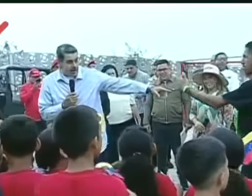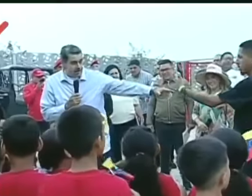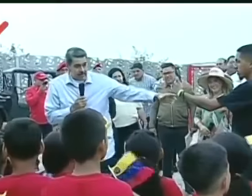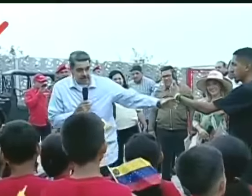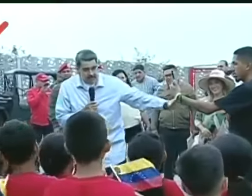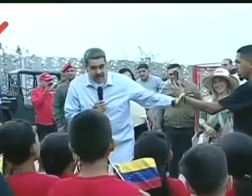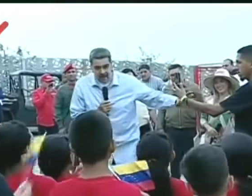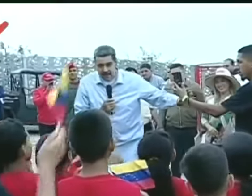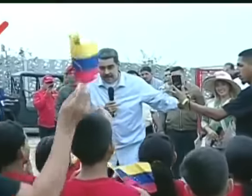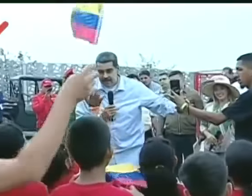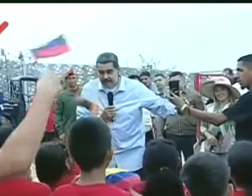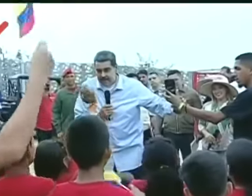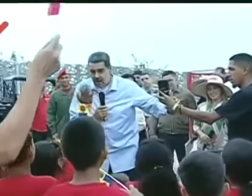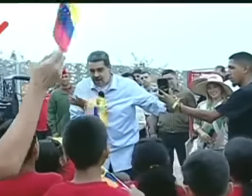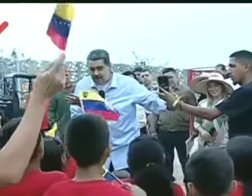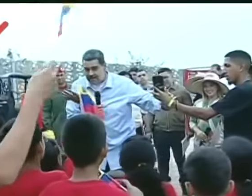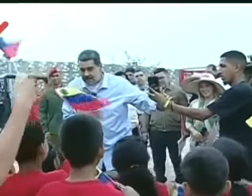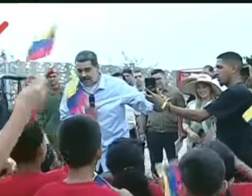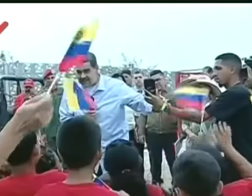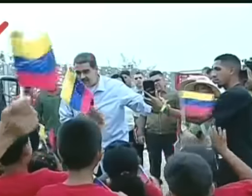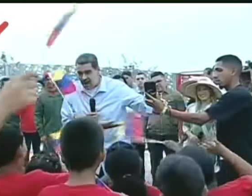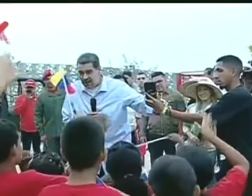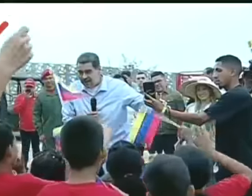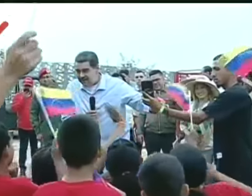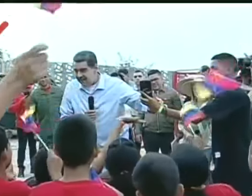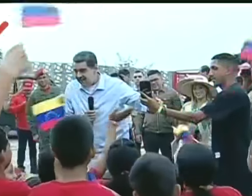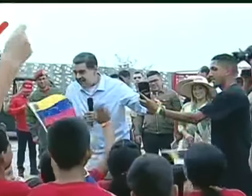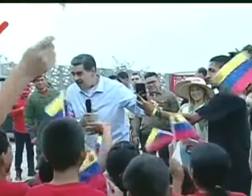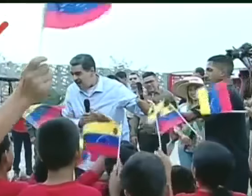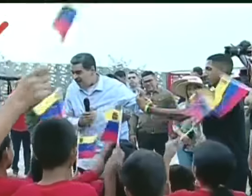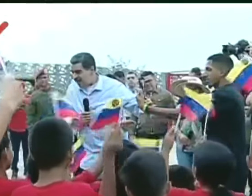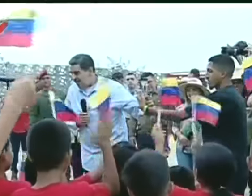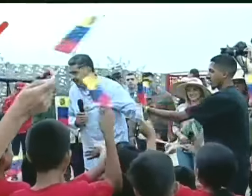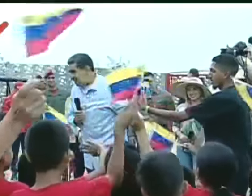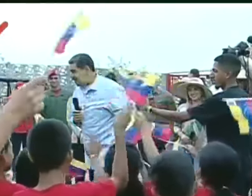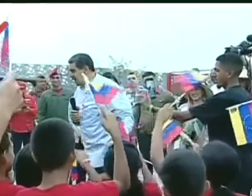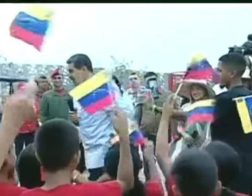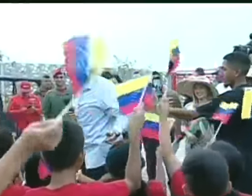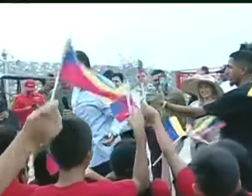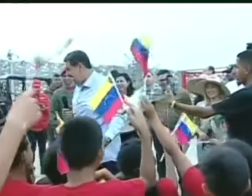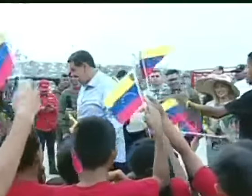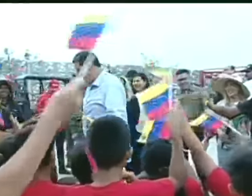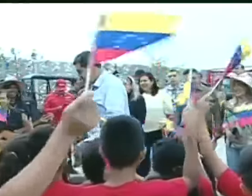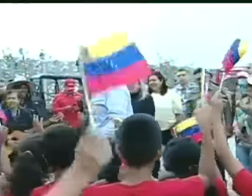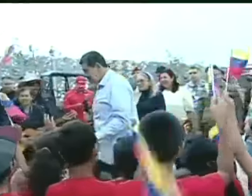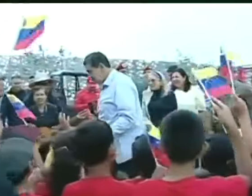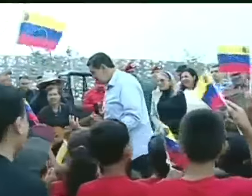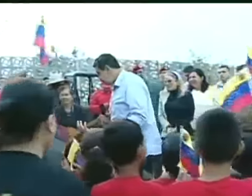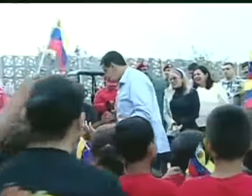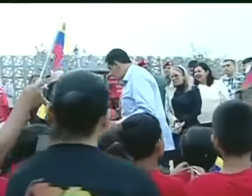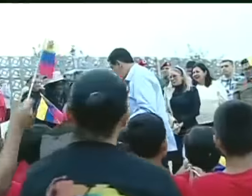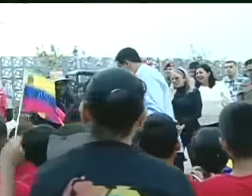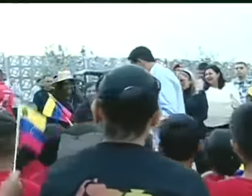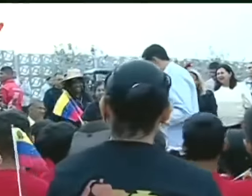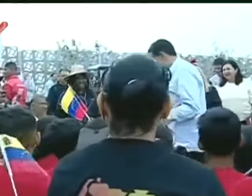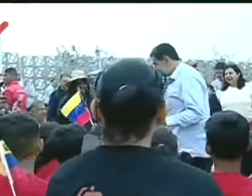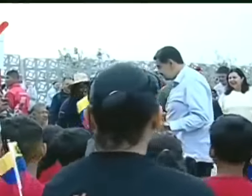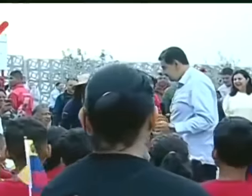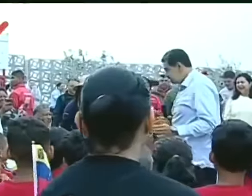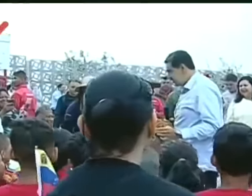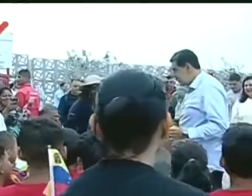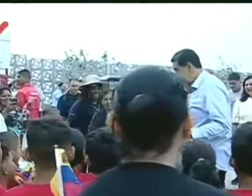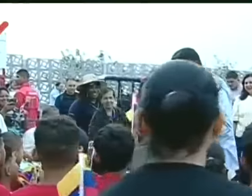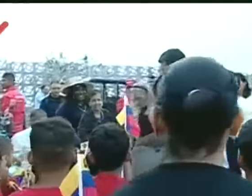TikTok. Saluden. Diga, TikTok, TikTok, TikTok, TikTok. Ah, bueno, Silita,